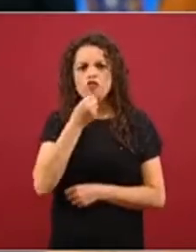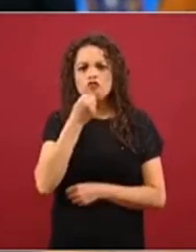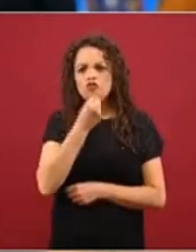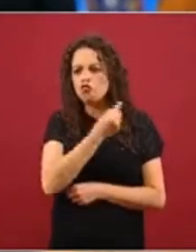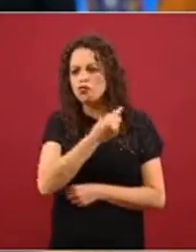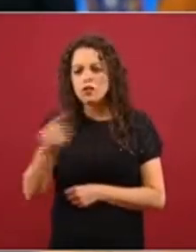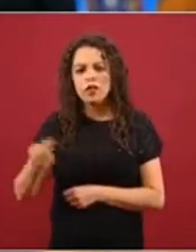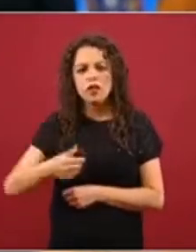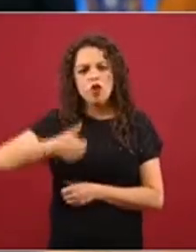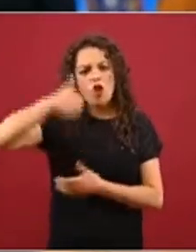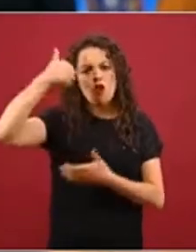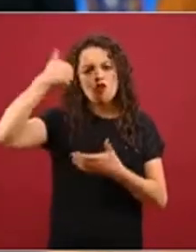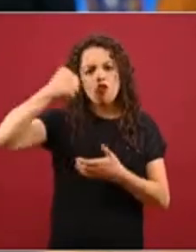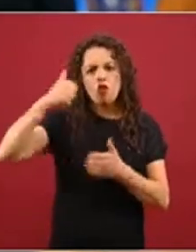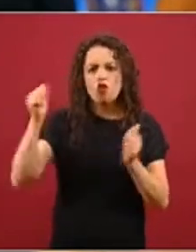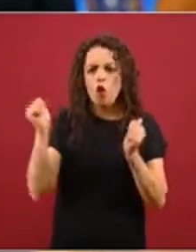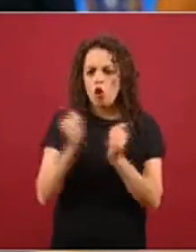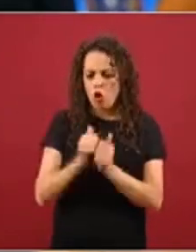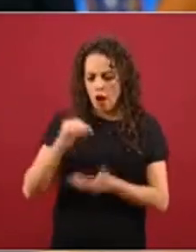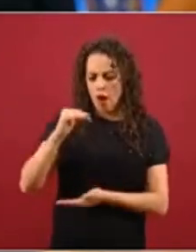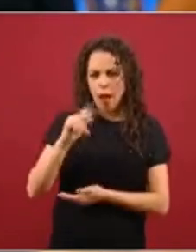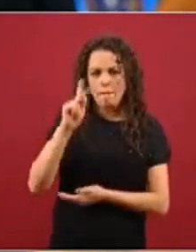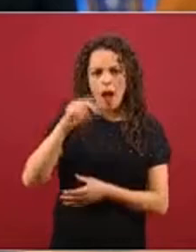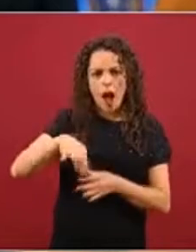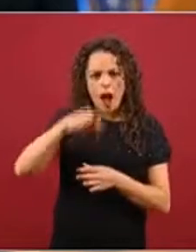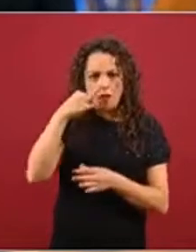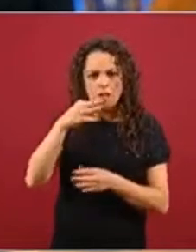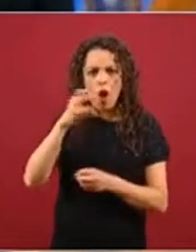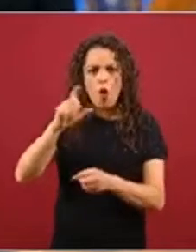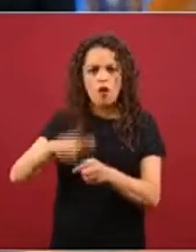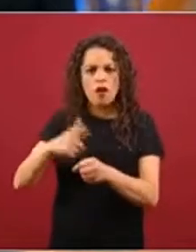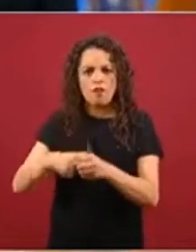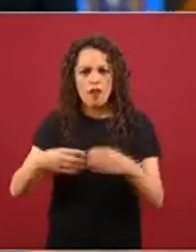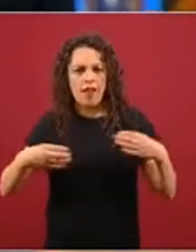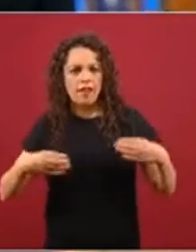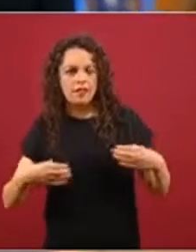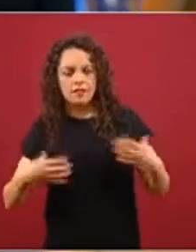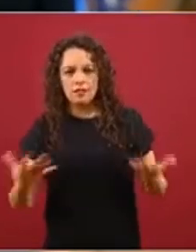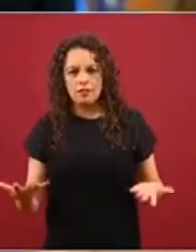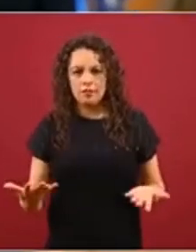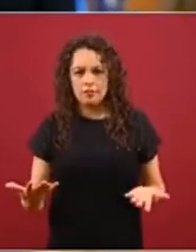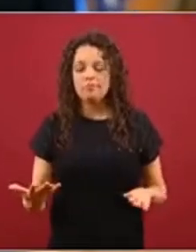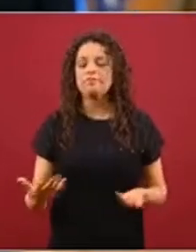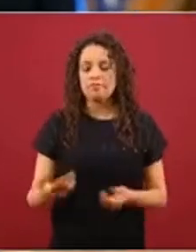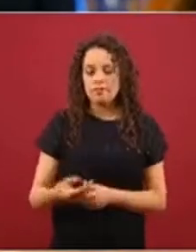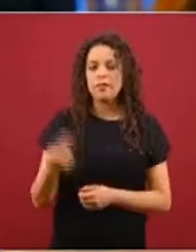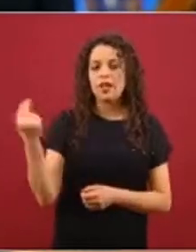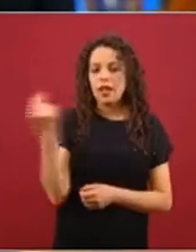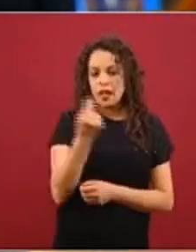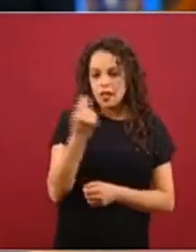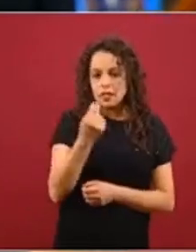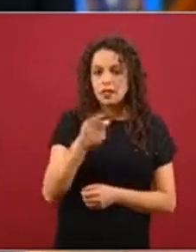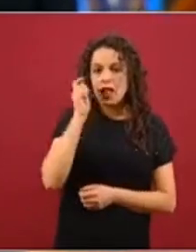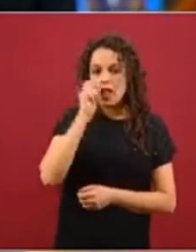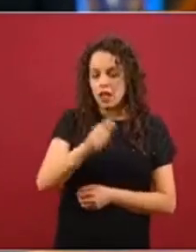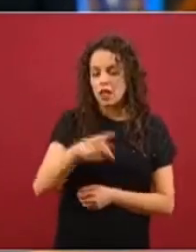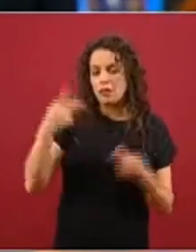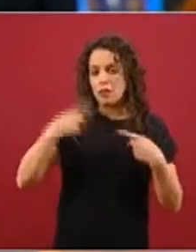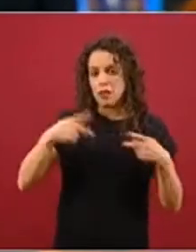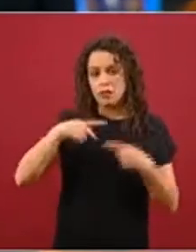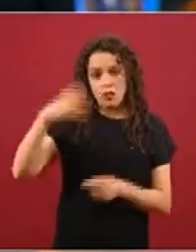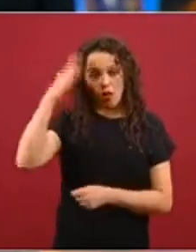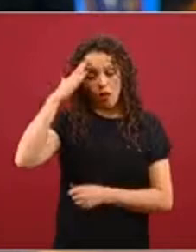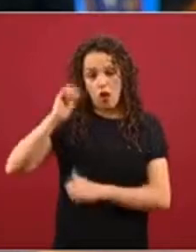sus refrescos. Especialistas piden que haya alineamientos claros de parte de autoridades federales